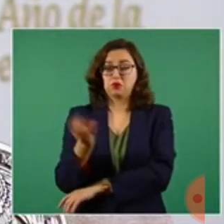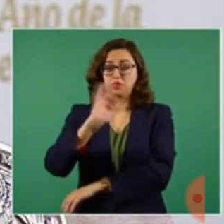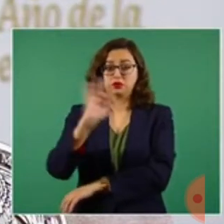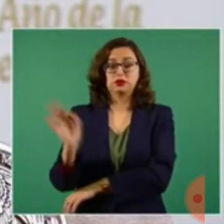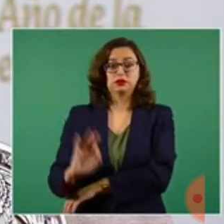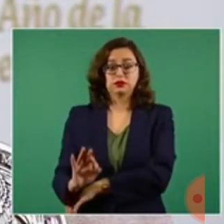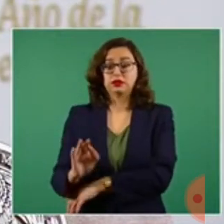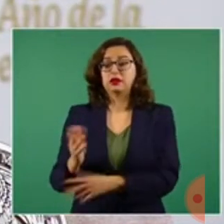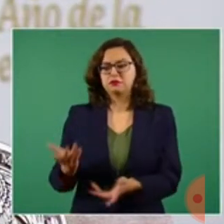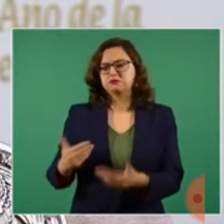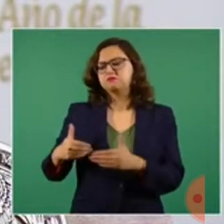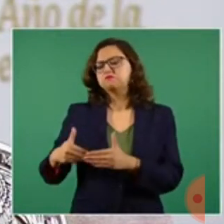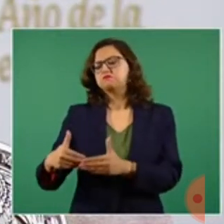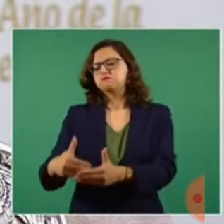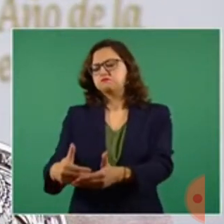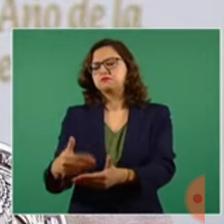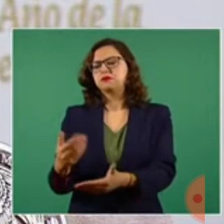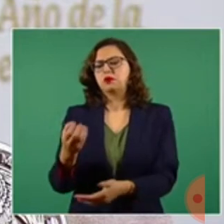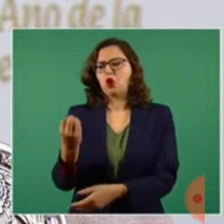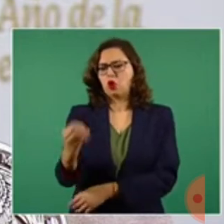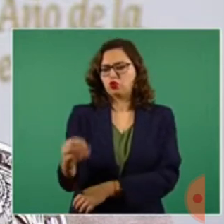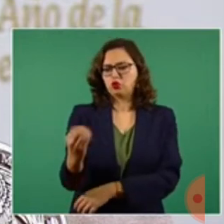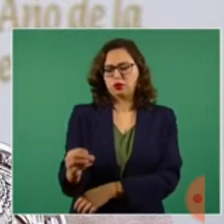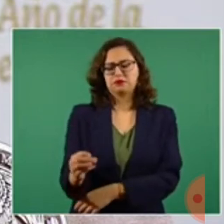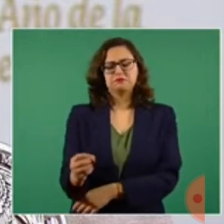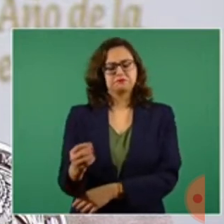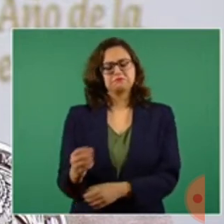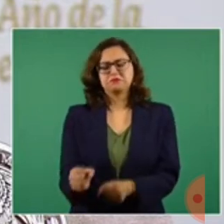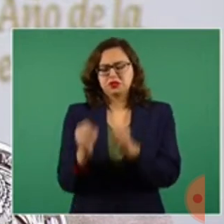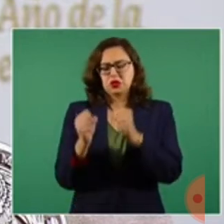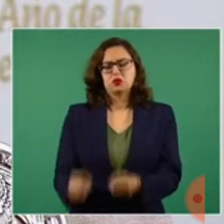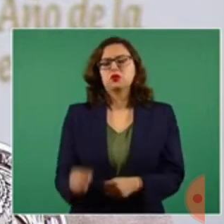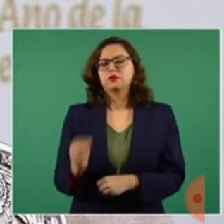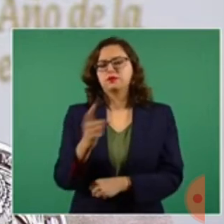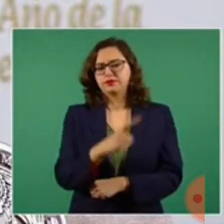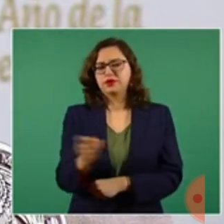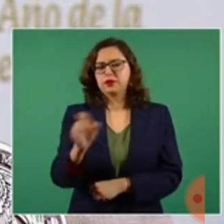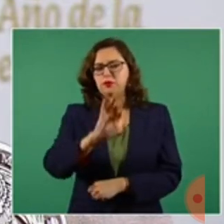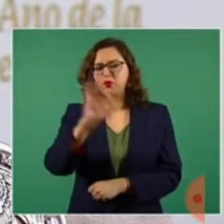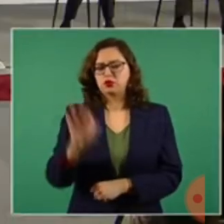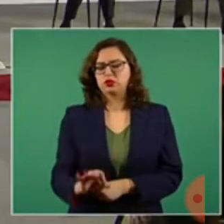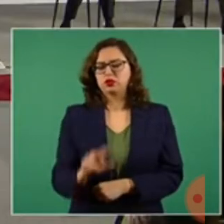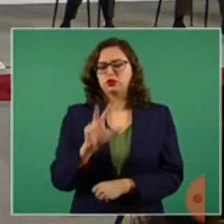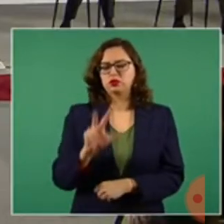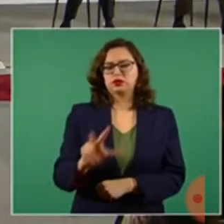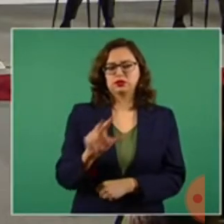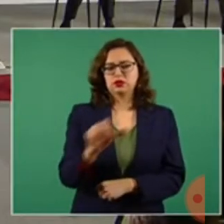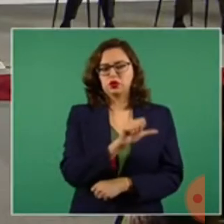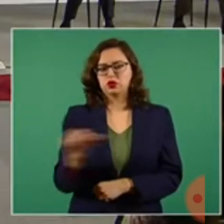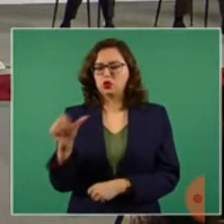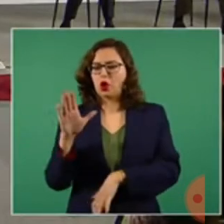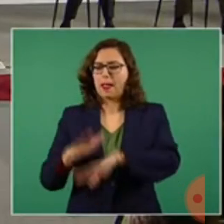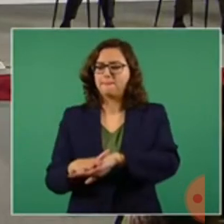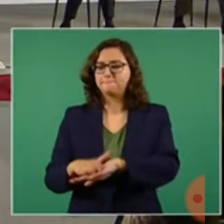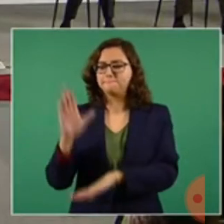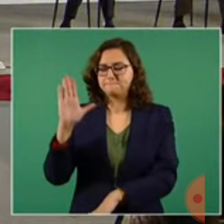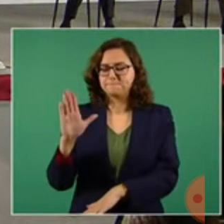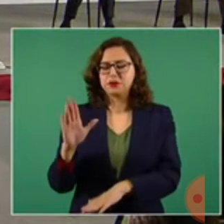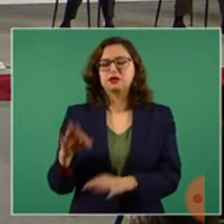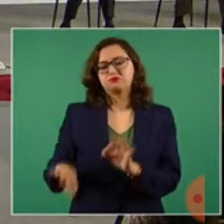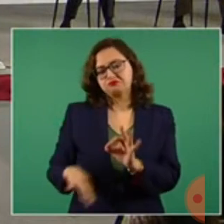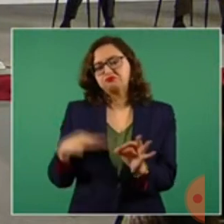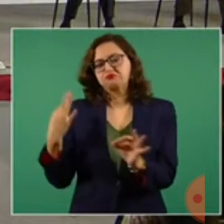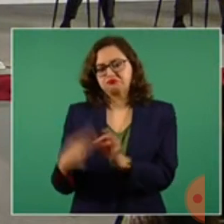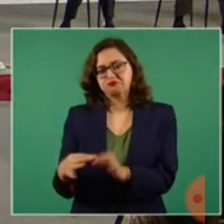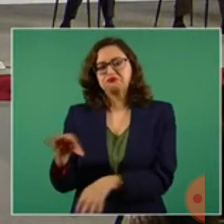que al final de octubre tengamos a toda la población adulta vacunada con al menos una dosis. Posteriormente, de acuerdo al